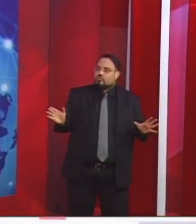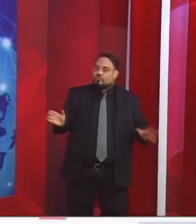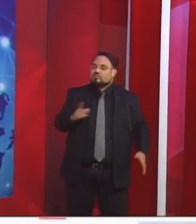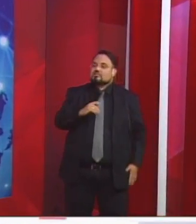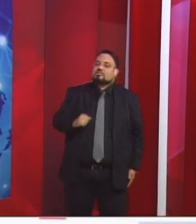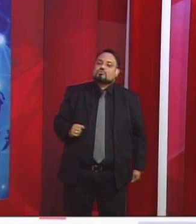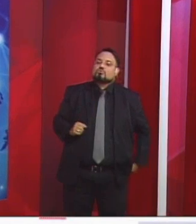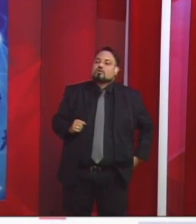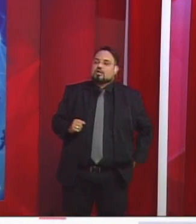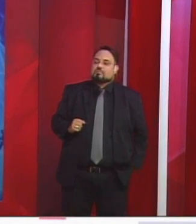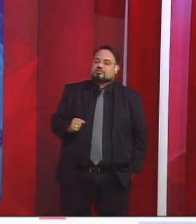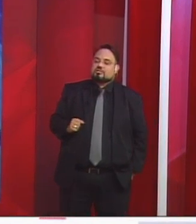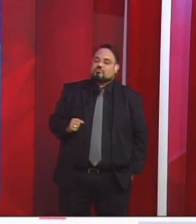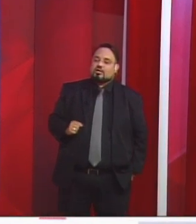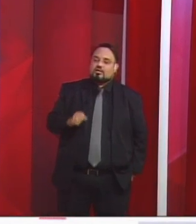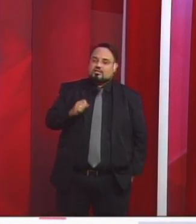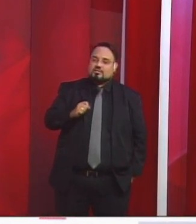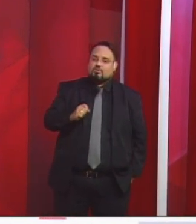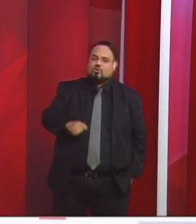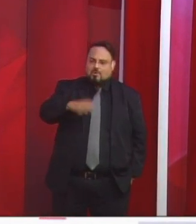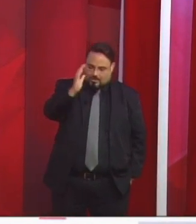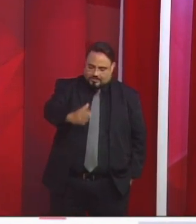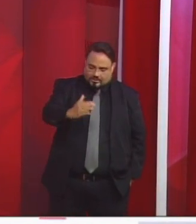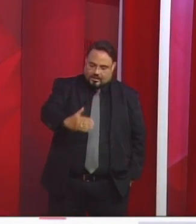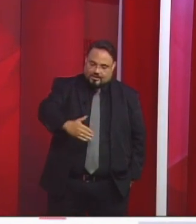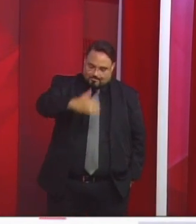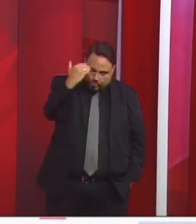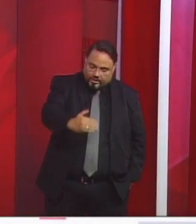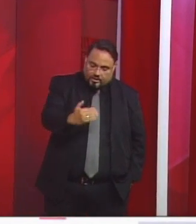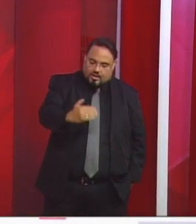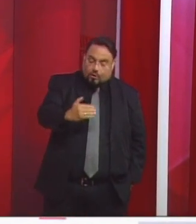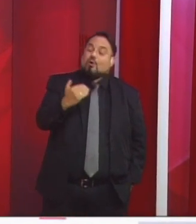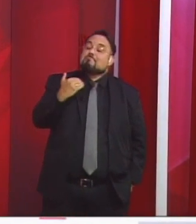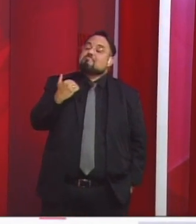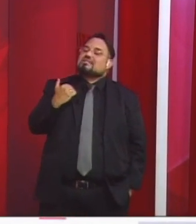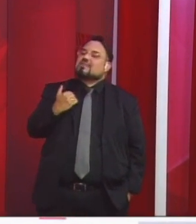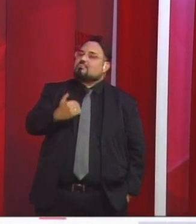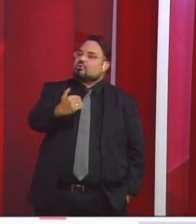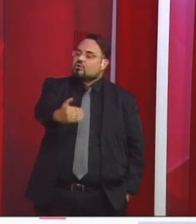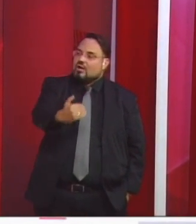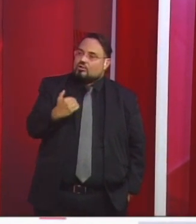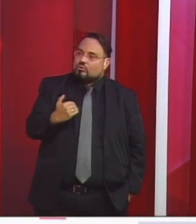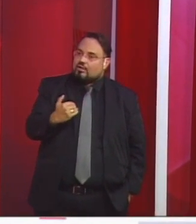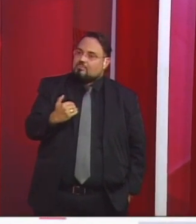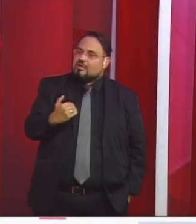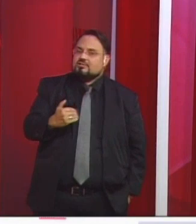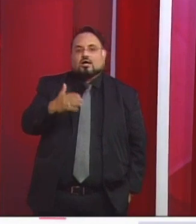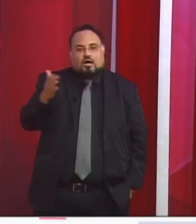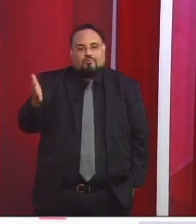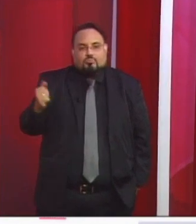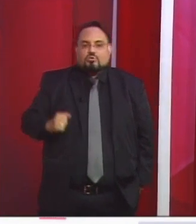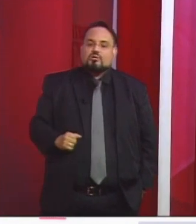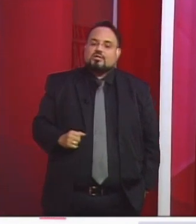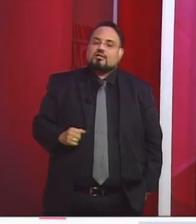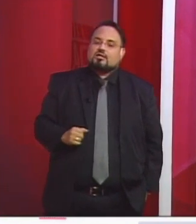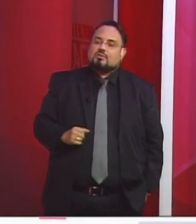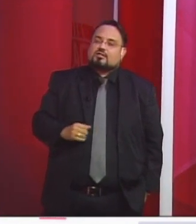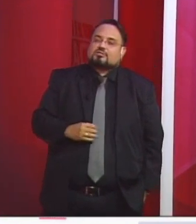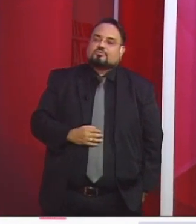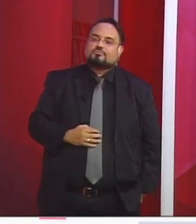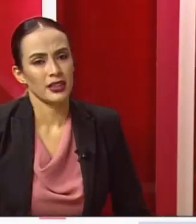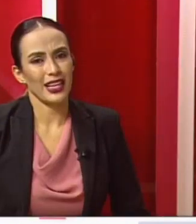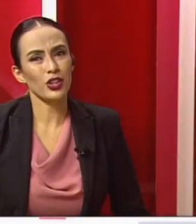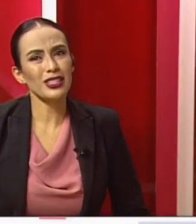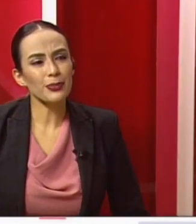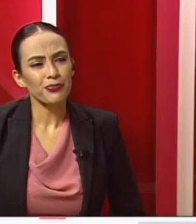correcto lo que está haciendo el presidente bucl en el salvador para tratar de poner o empezar a poner un alto en aquel país al fenómeno criminal de las